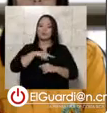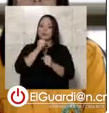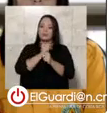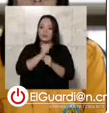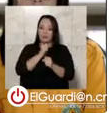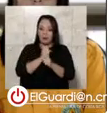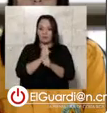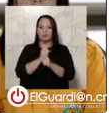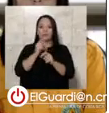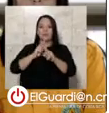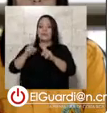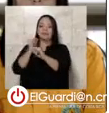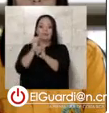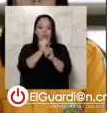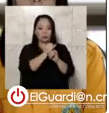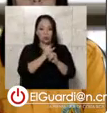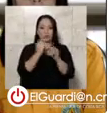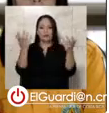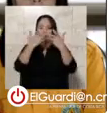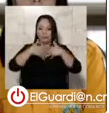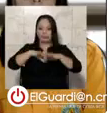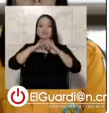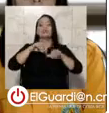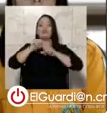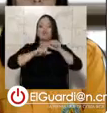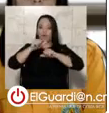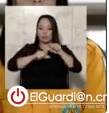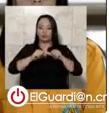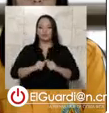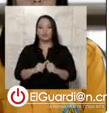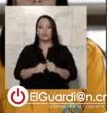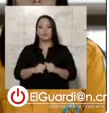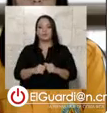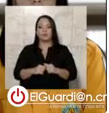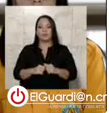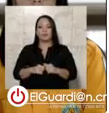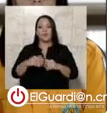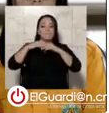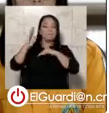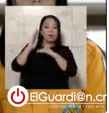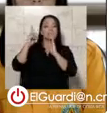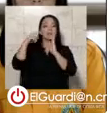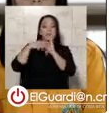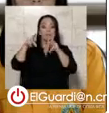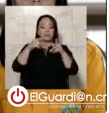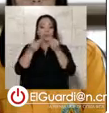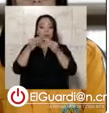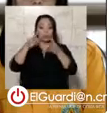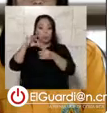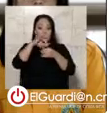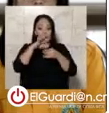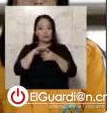trabajamos interinstitucionalmente con esfuerzos desde donde hemos capacitado a más de 1,000 productores